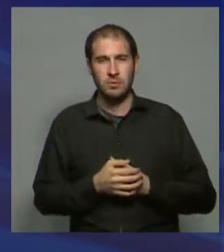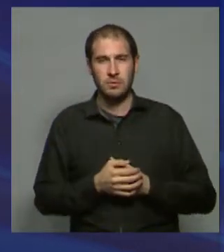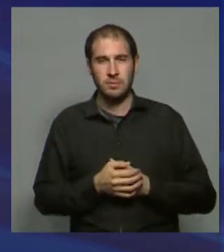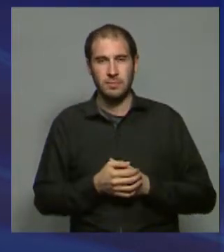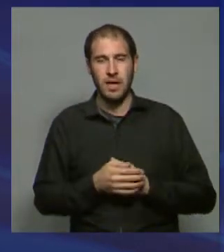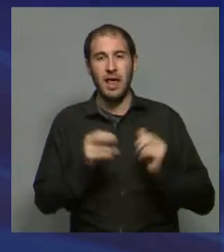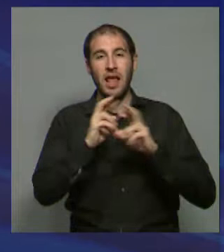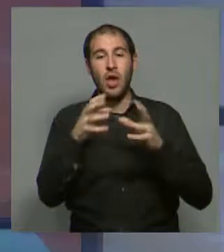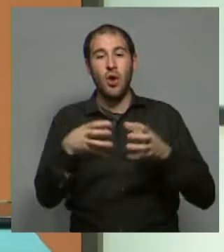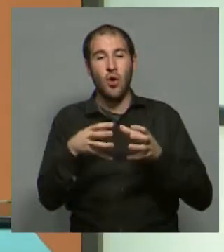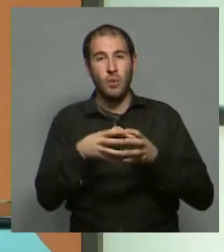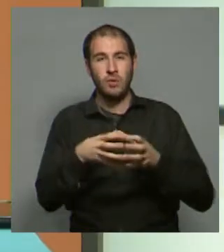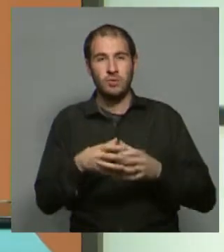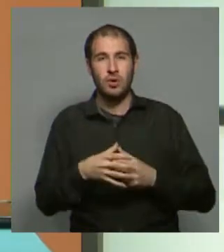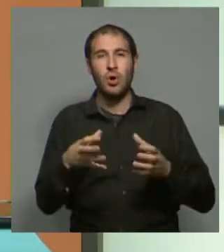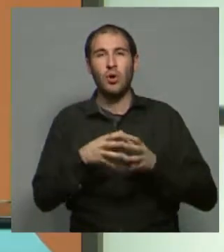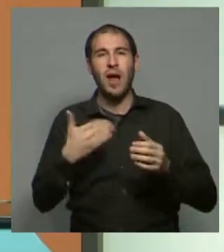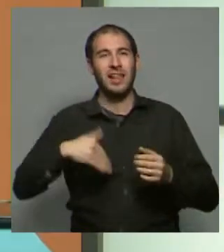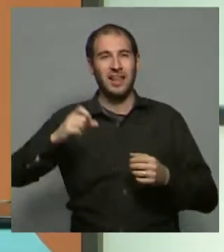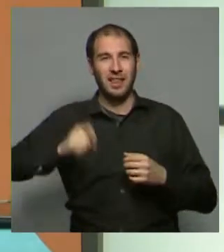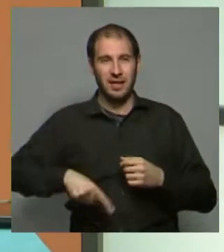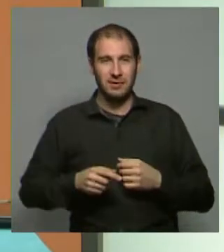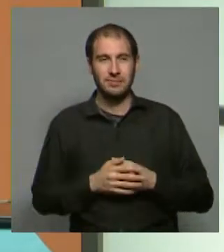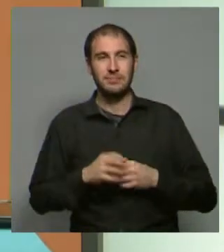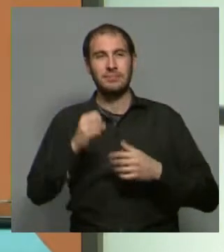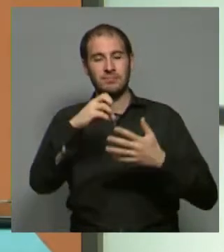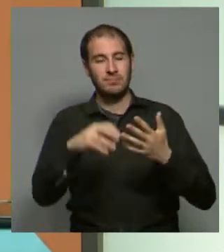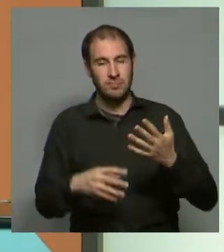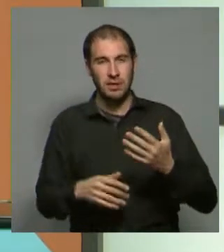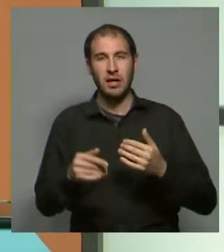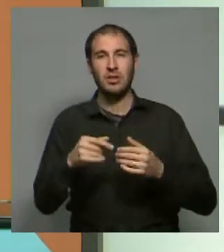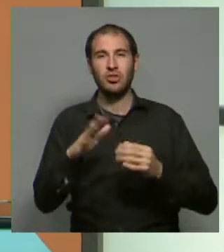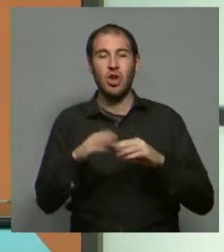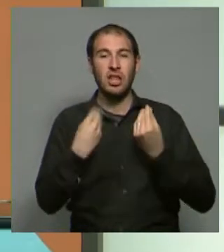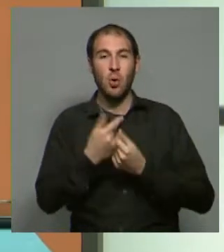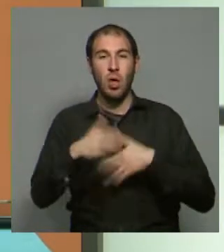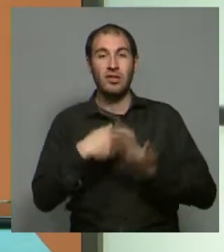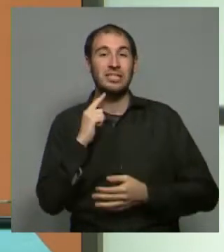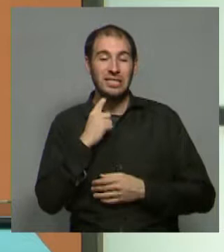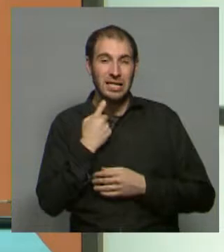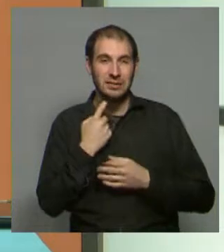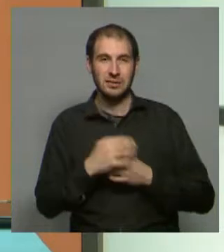con equipos de la Argentina. Uh-huh. Bueno, ahí está la nómina de 13 jugadores